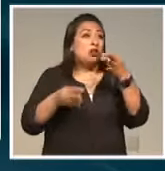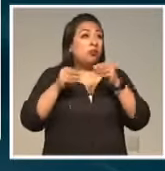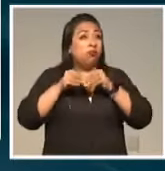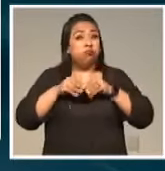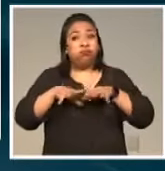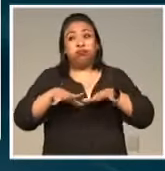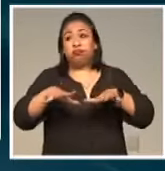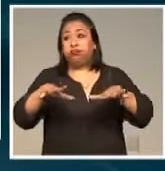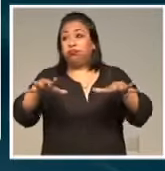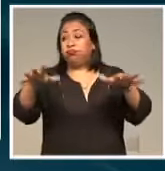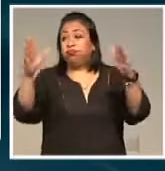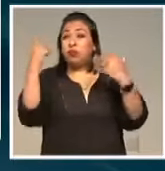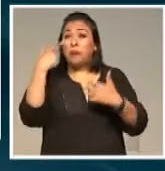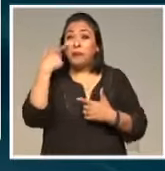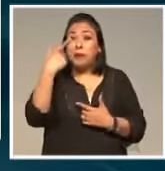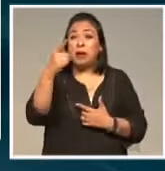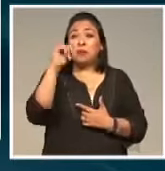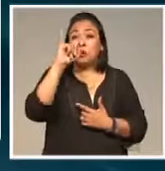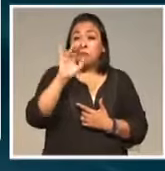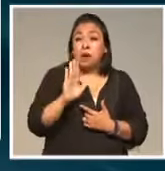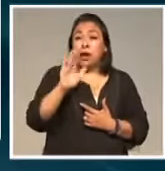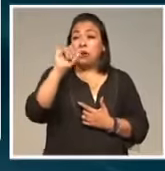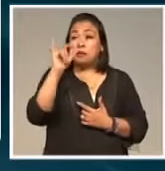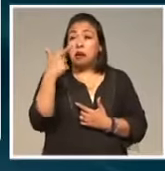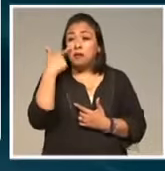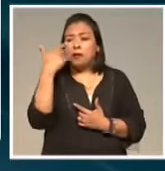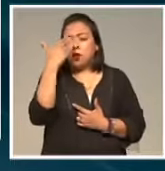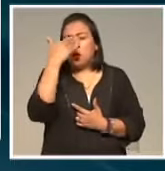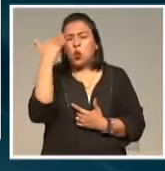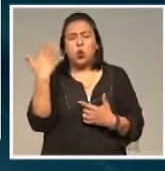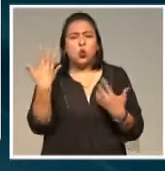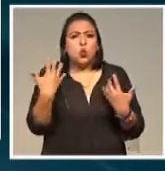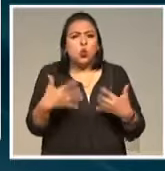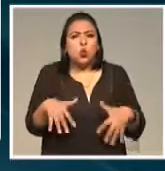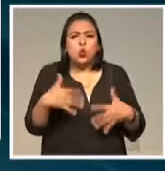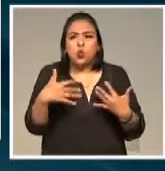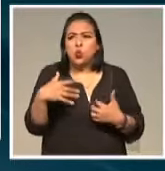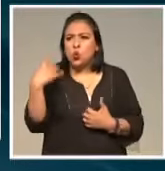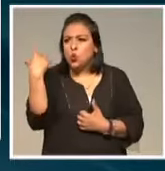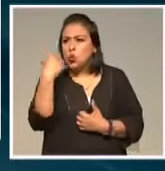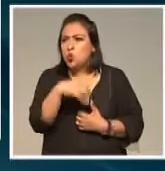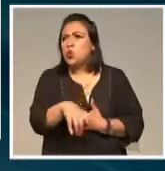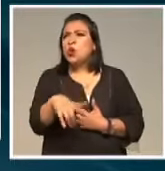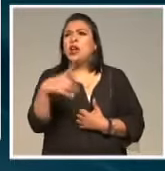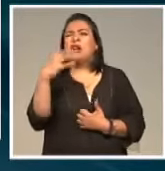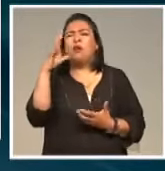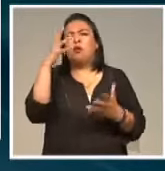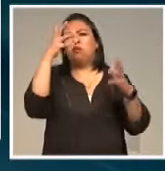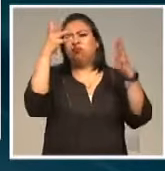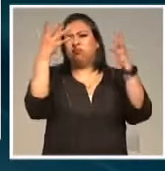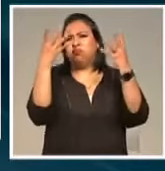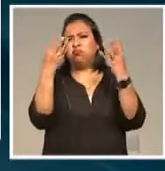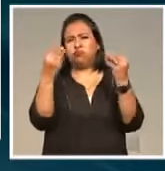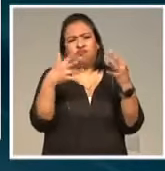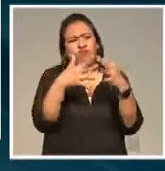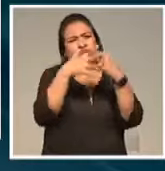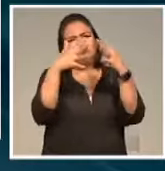con todas las imágenes terroríficas y con todo este desastre que